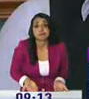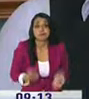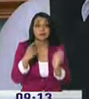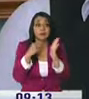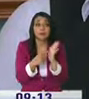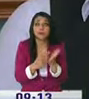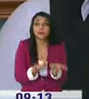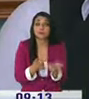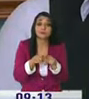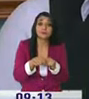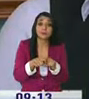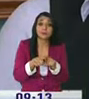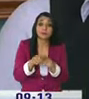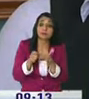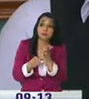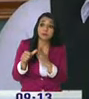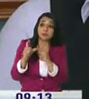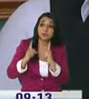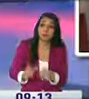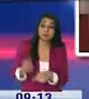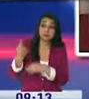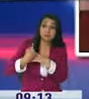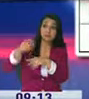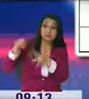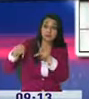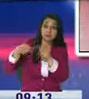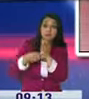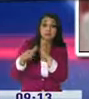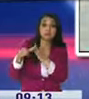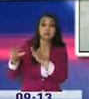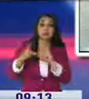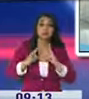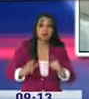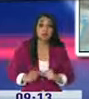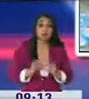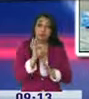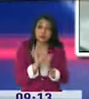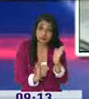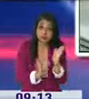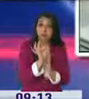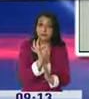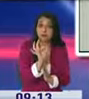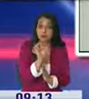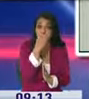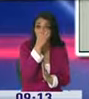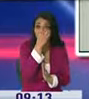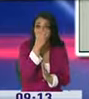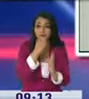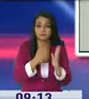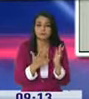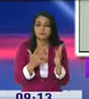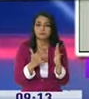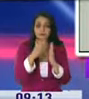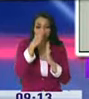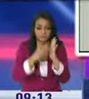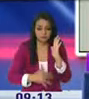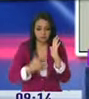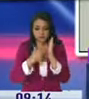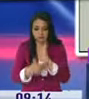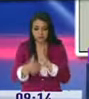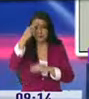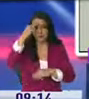que el ministerio nos dice. Si el ministerio autorizado en el listado